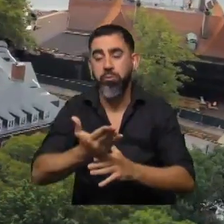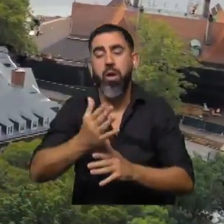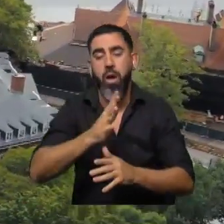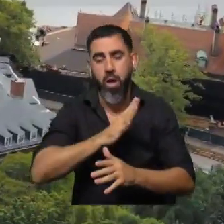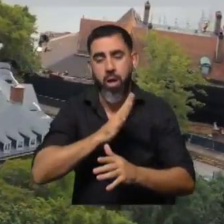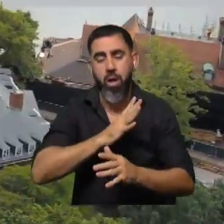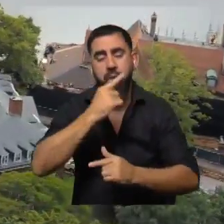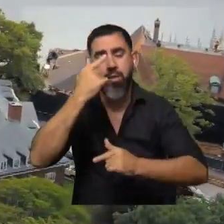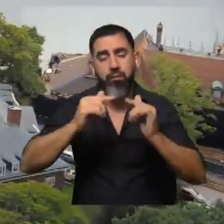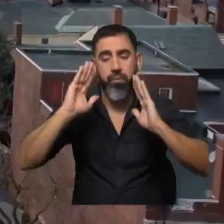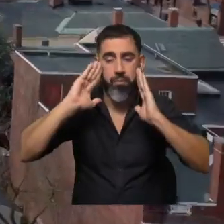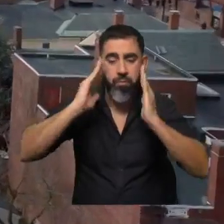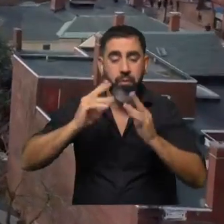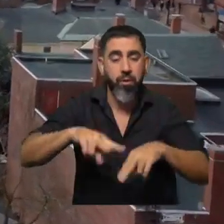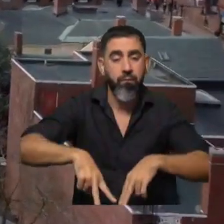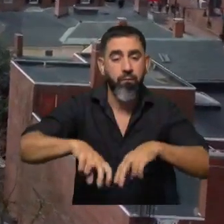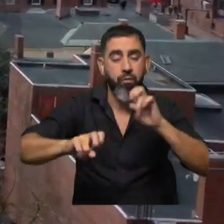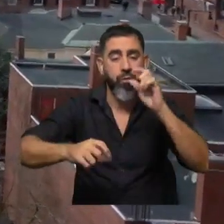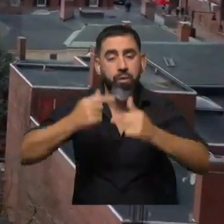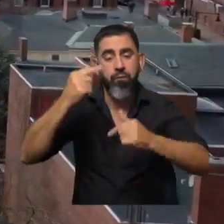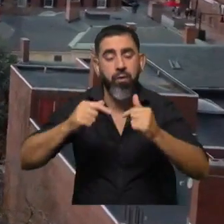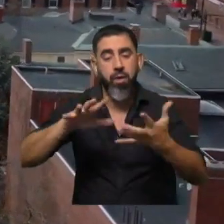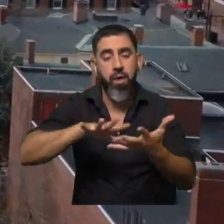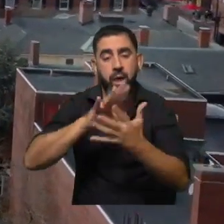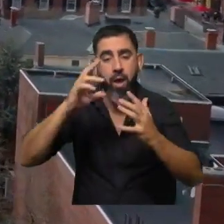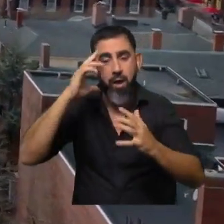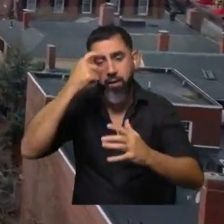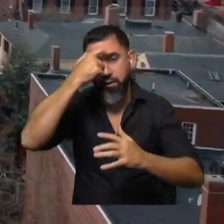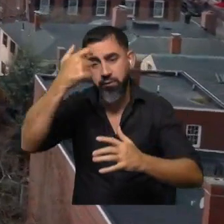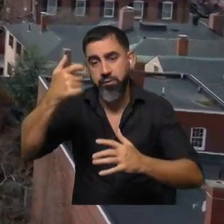escuelas dedicadas al estudio de diferentes áreas de la ciencia.